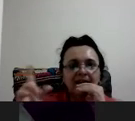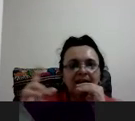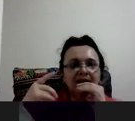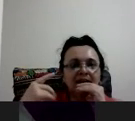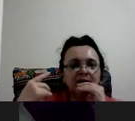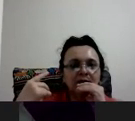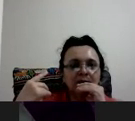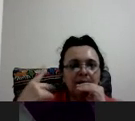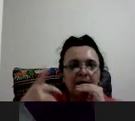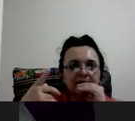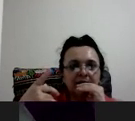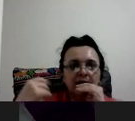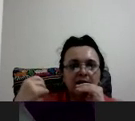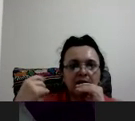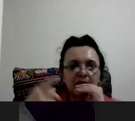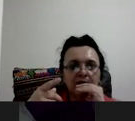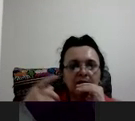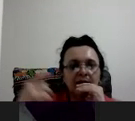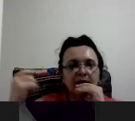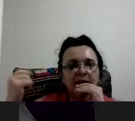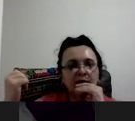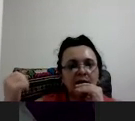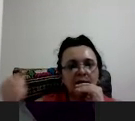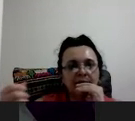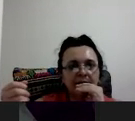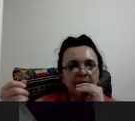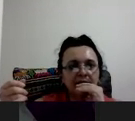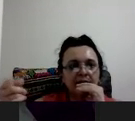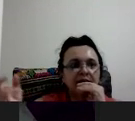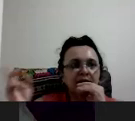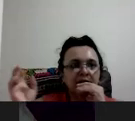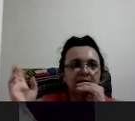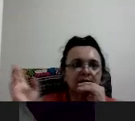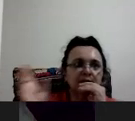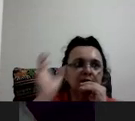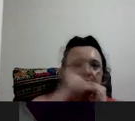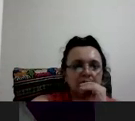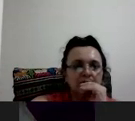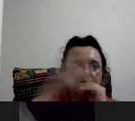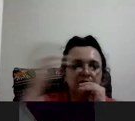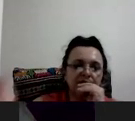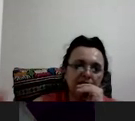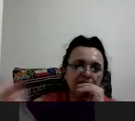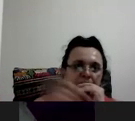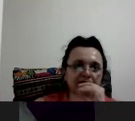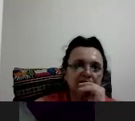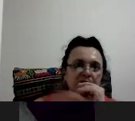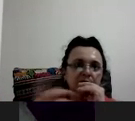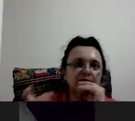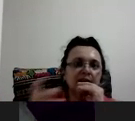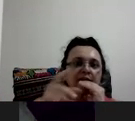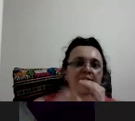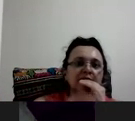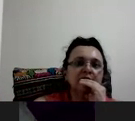Y ahí tanto but, though, and however es con dos diferentes.